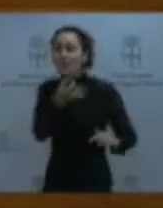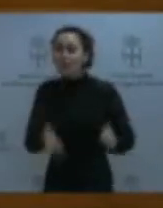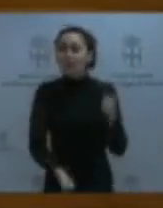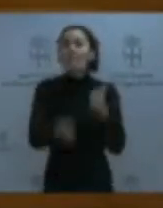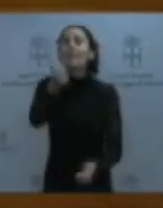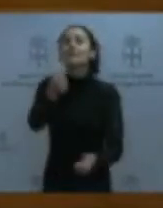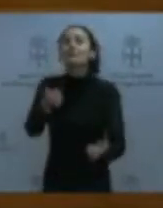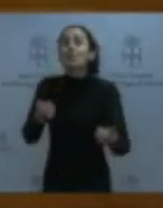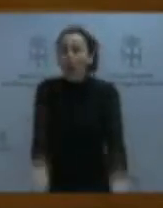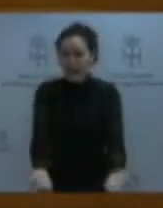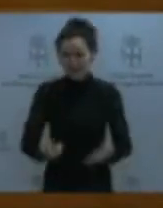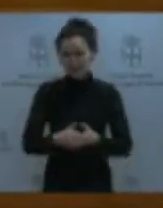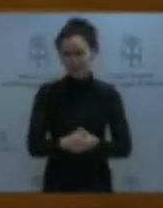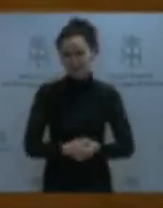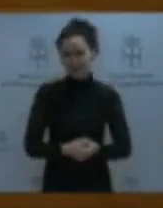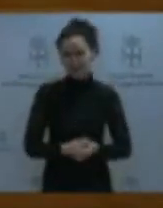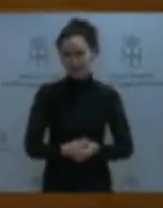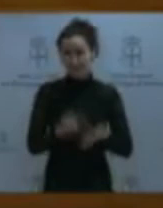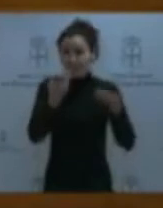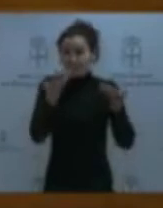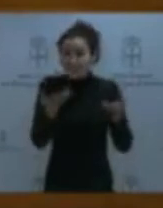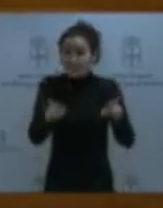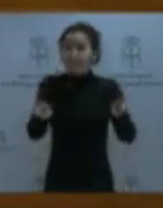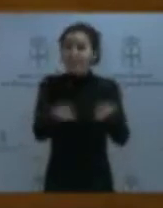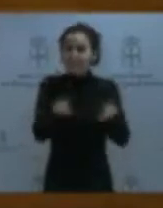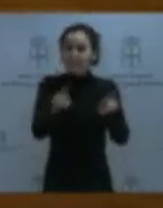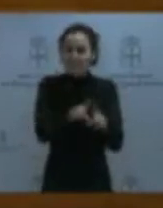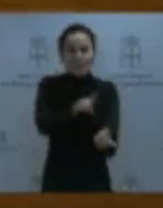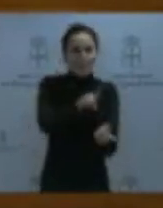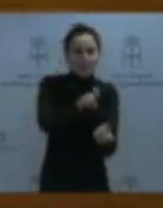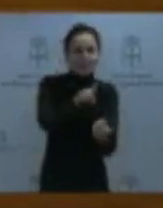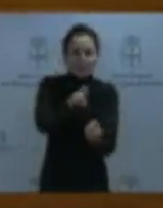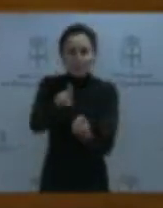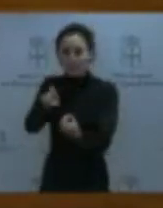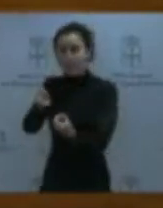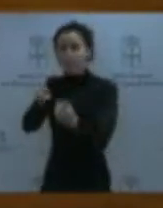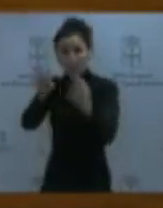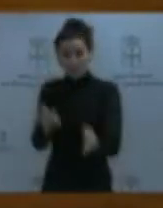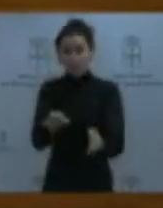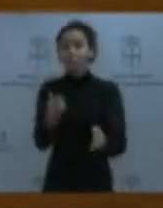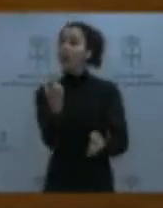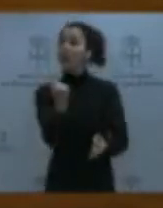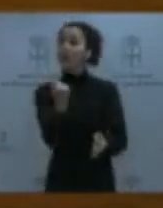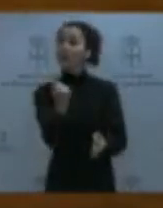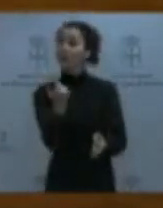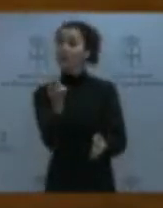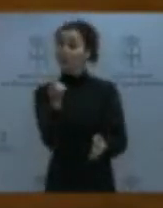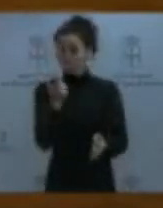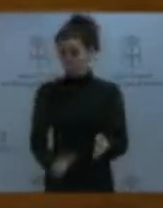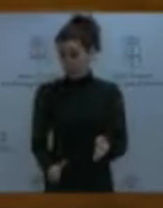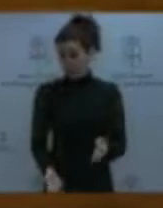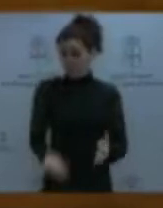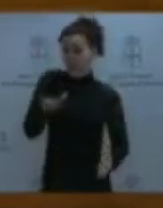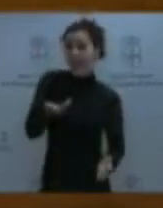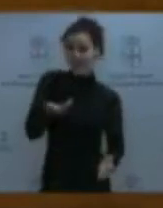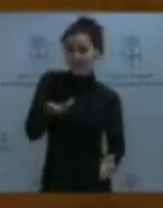es a través de un sistema impositivo en el que paguen los que realmente más tienen, que son precisamente los que